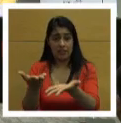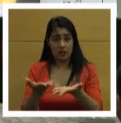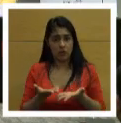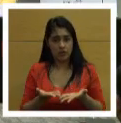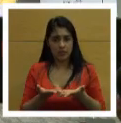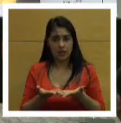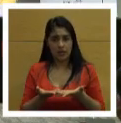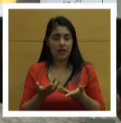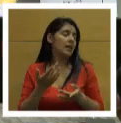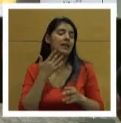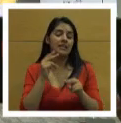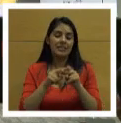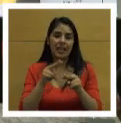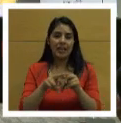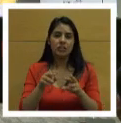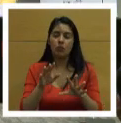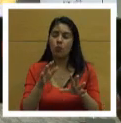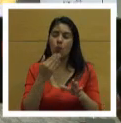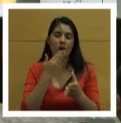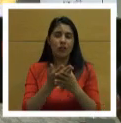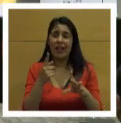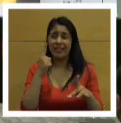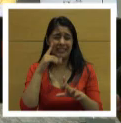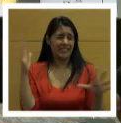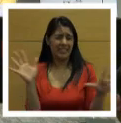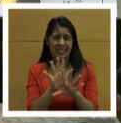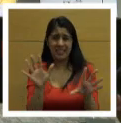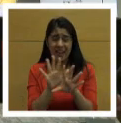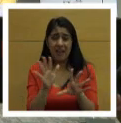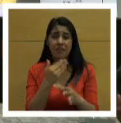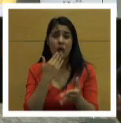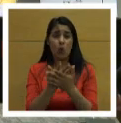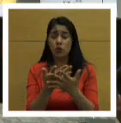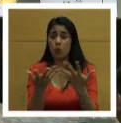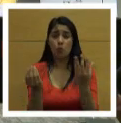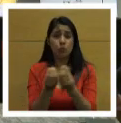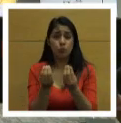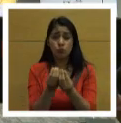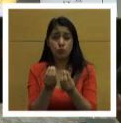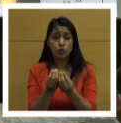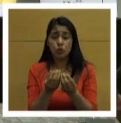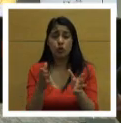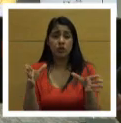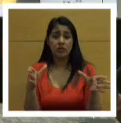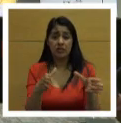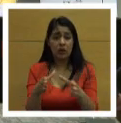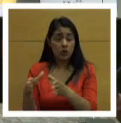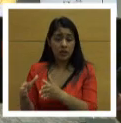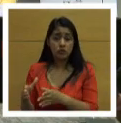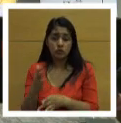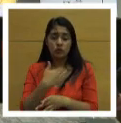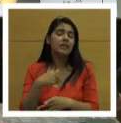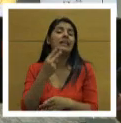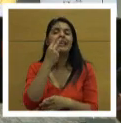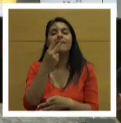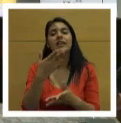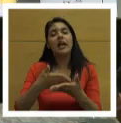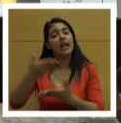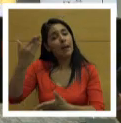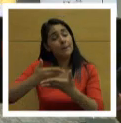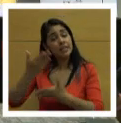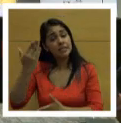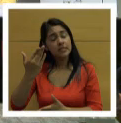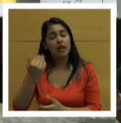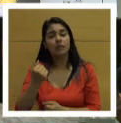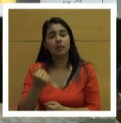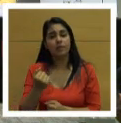está establecida para casos graves de violencia contra la mujer que llegan. Muchos de los casos que nosotros vemos, de repente que sale en la prensa y se